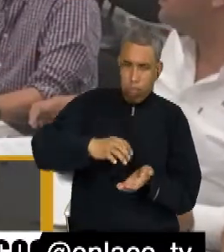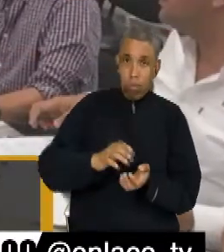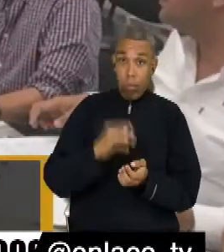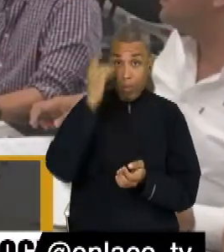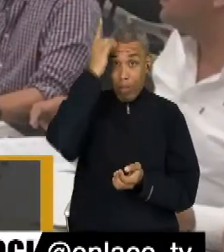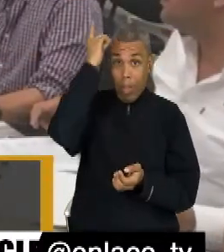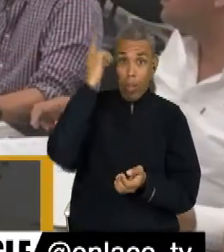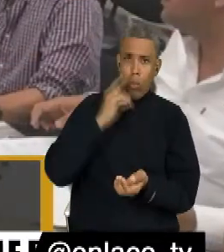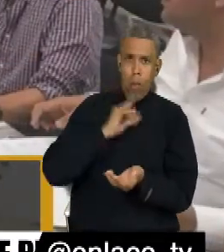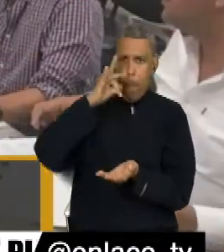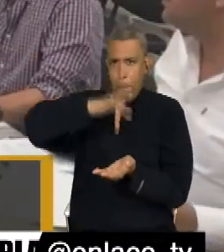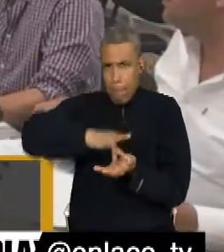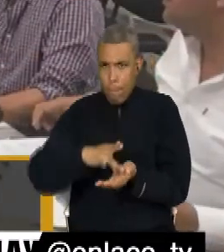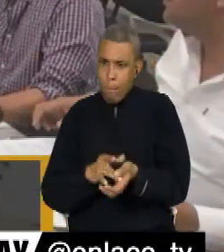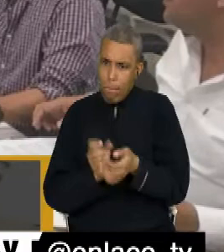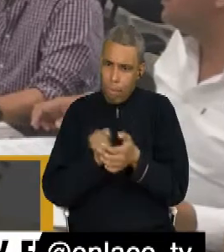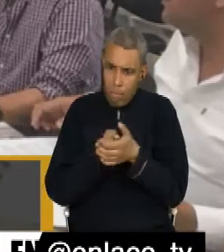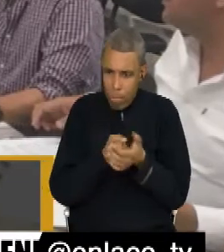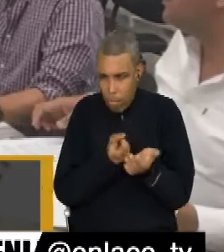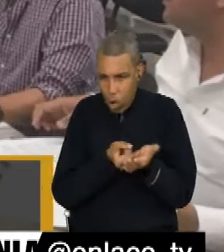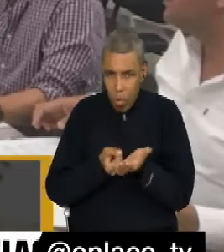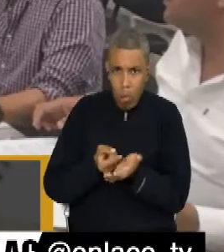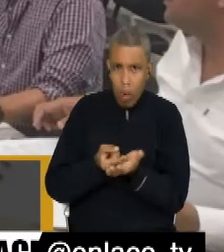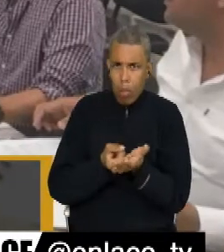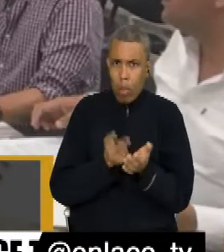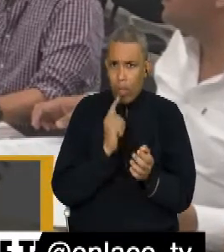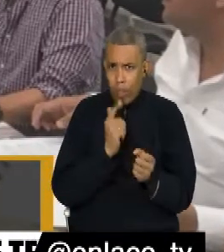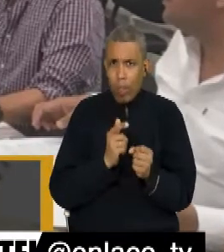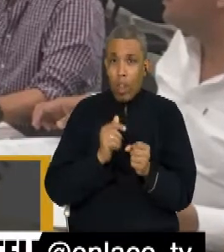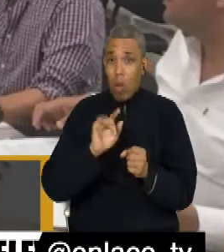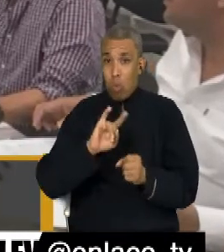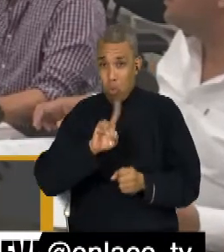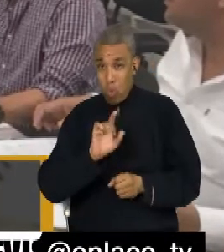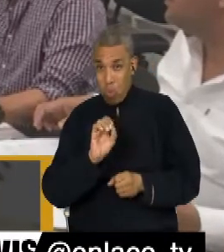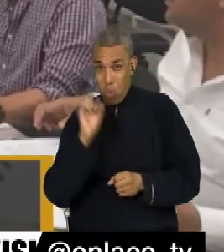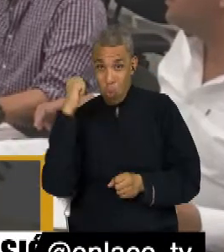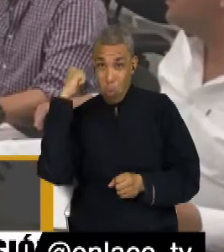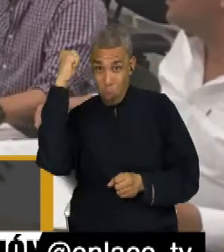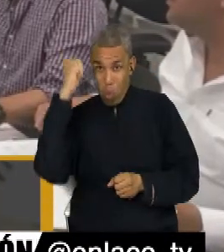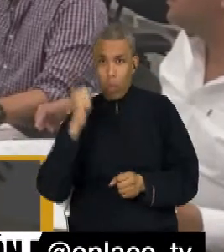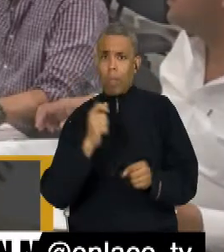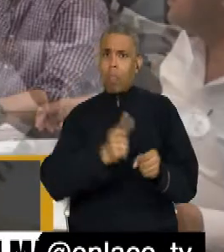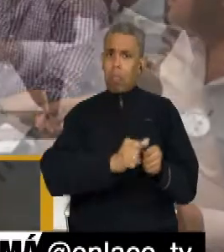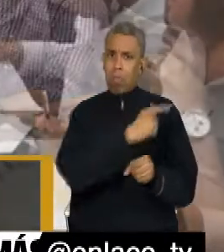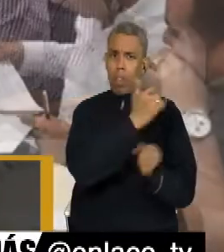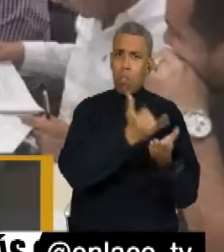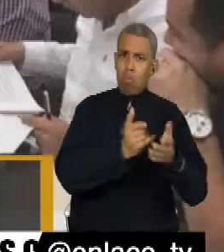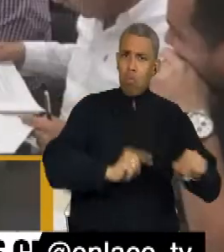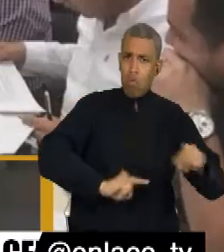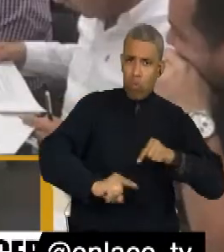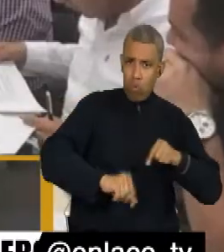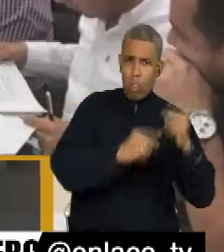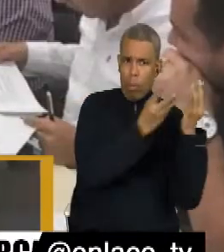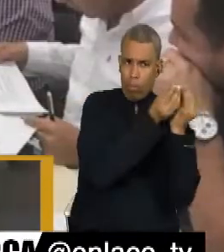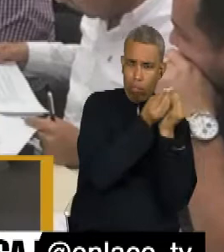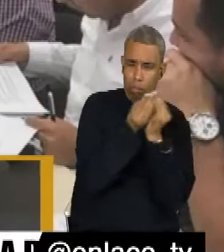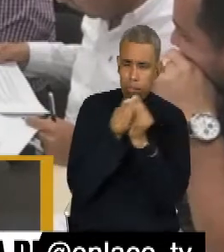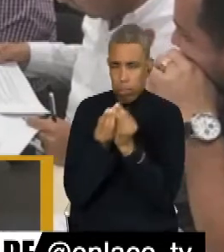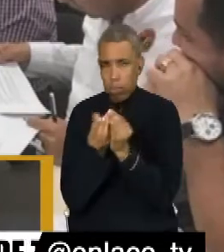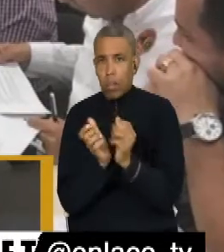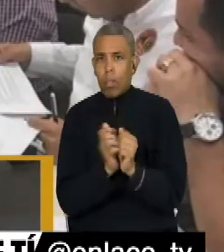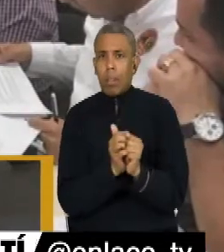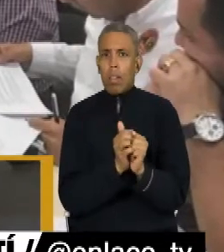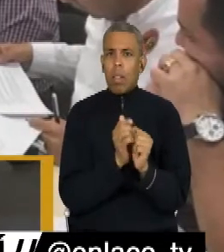alcalde de Barranca Bermeja, Darío Echeverri, dirigentes sindicales de la USO, directivas de Ecopetrol, representantes del Ministerio Público,